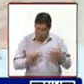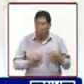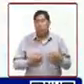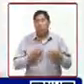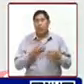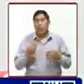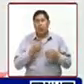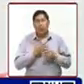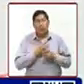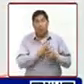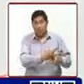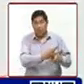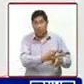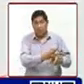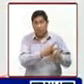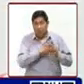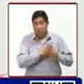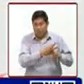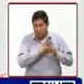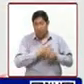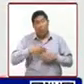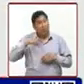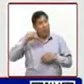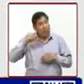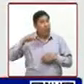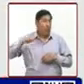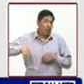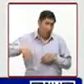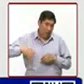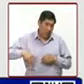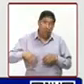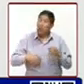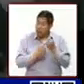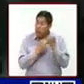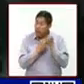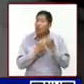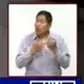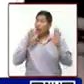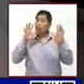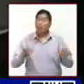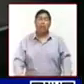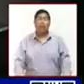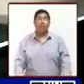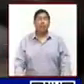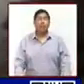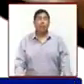con una mora baja y además que está debidamente respaldada.